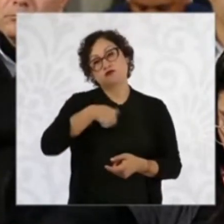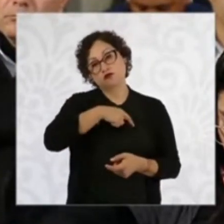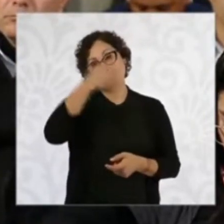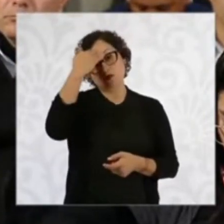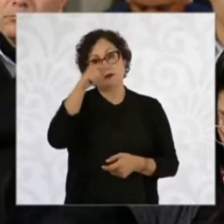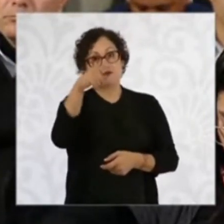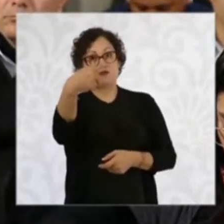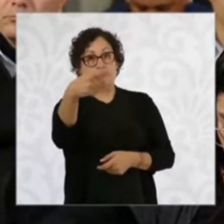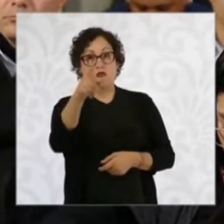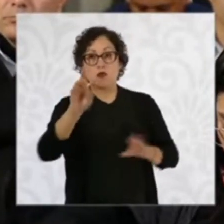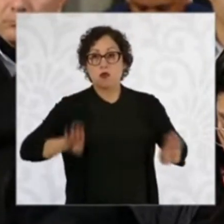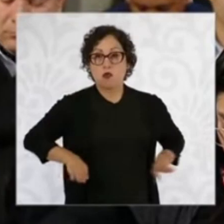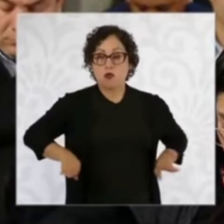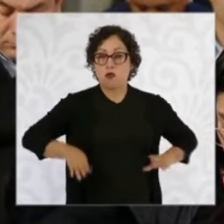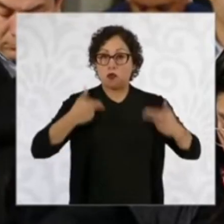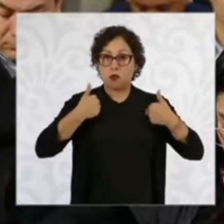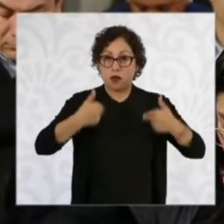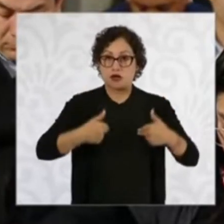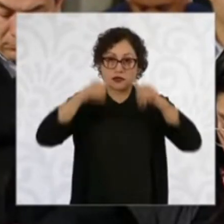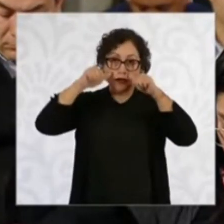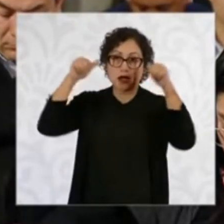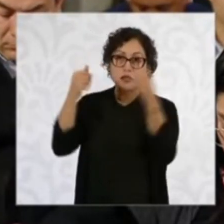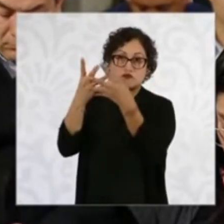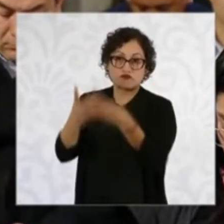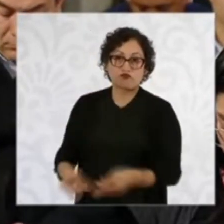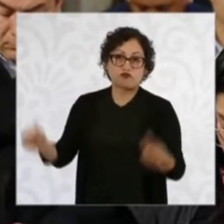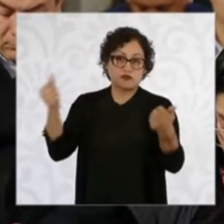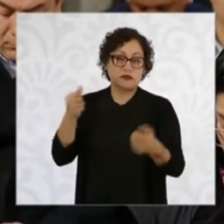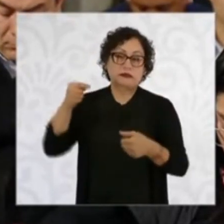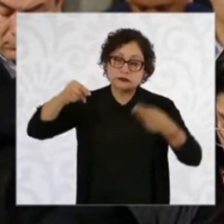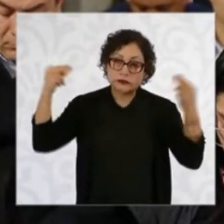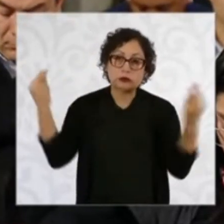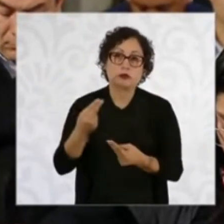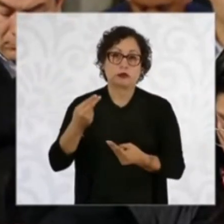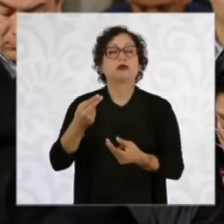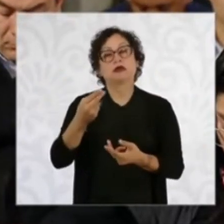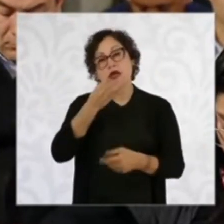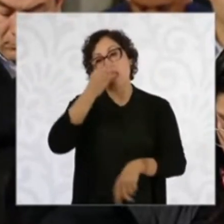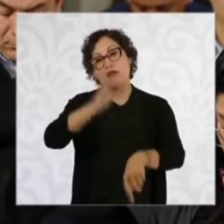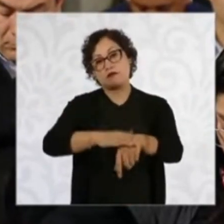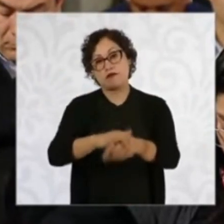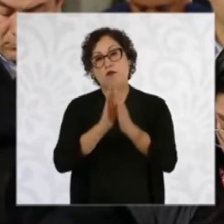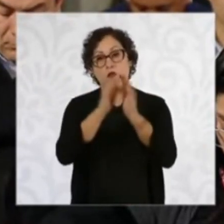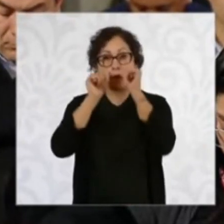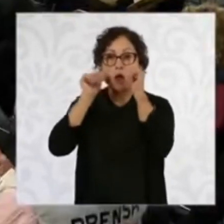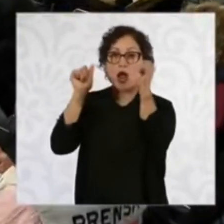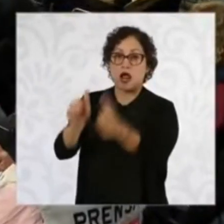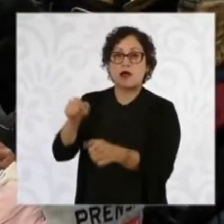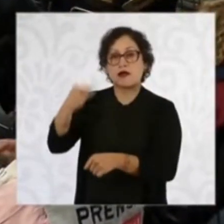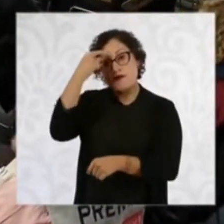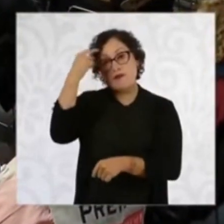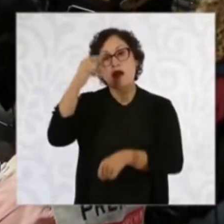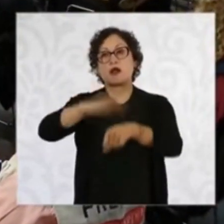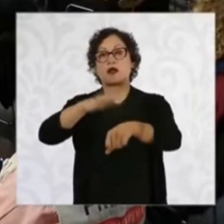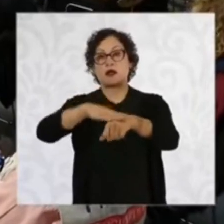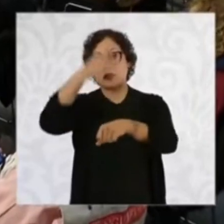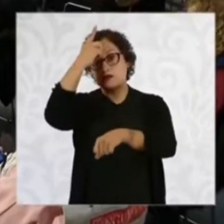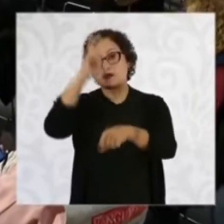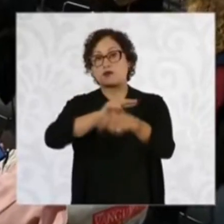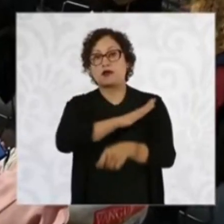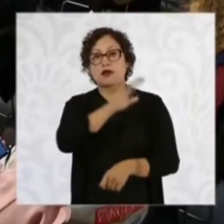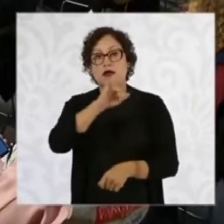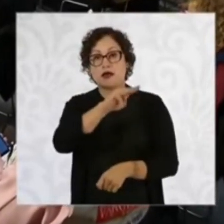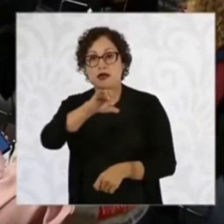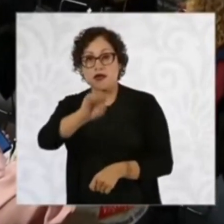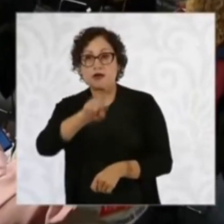humanista, Presidenta, se puede encontrar una solución a este caso tan apremiante. Le pedimos, estimada Presidenta, su intervención para que el director general del IMSS, Zoe Robledo,